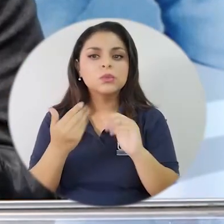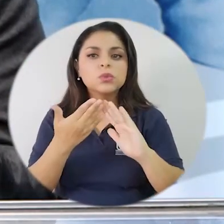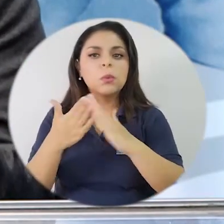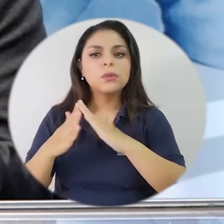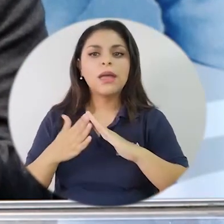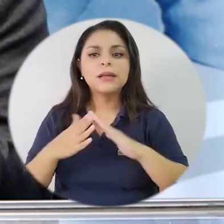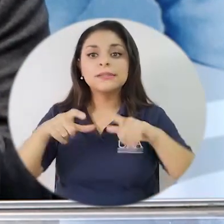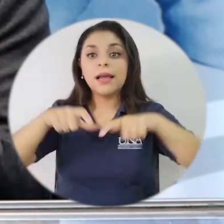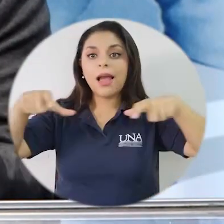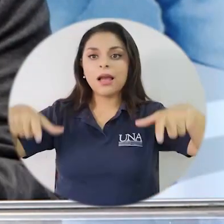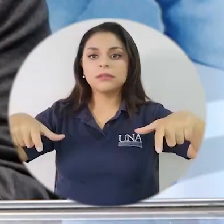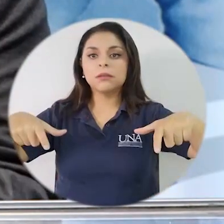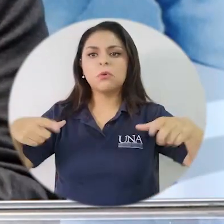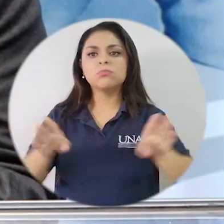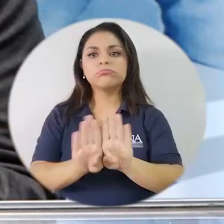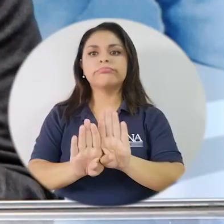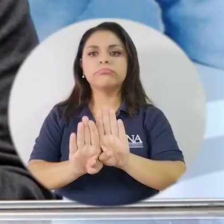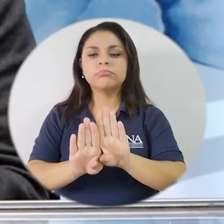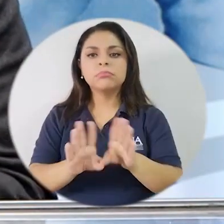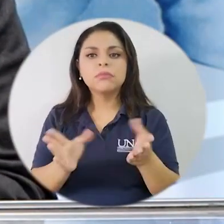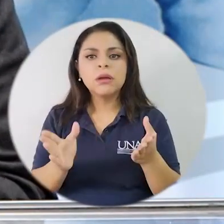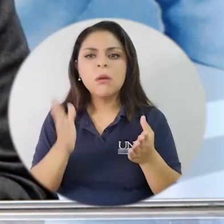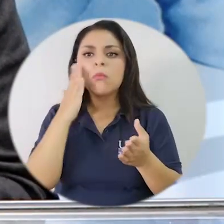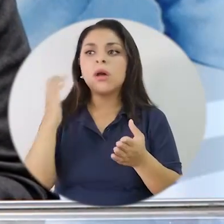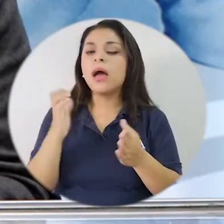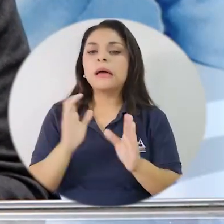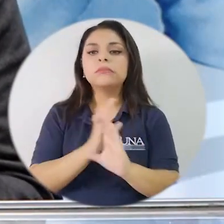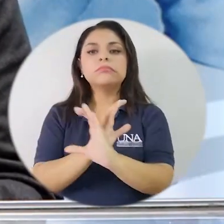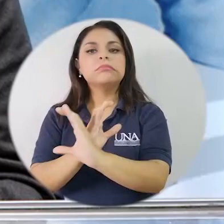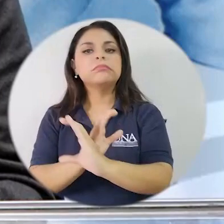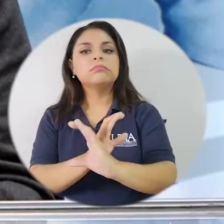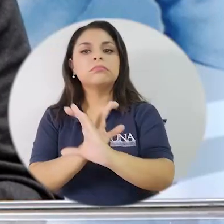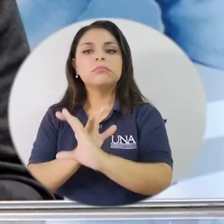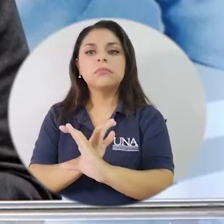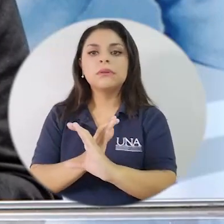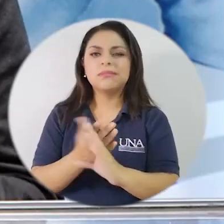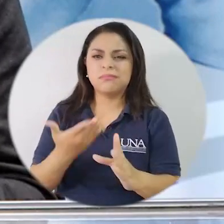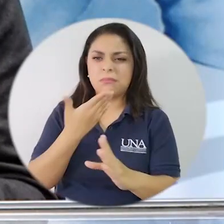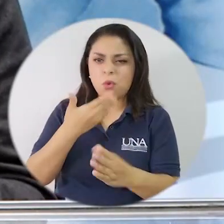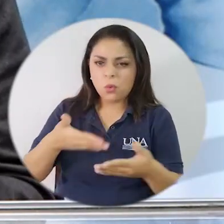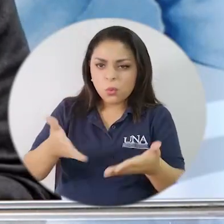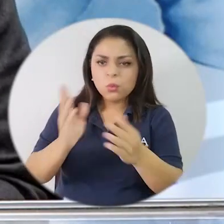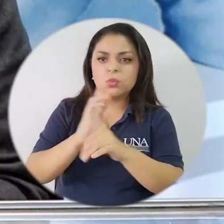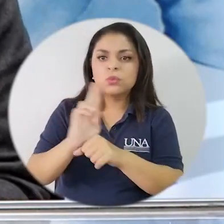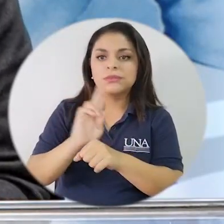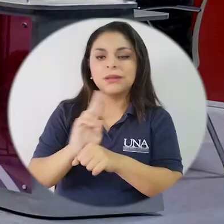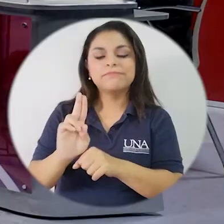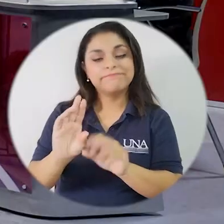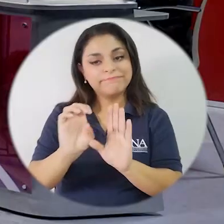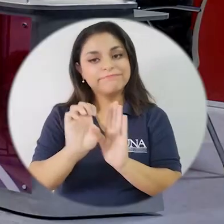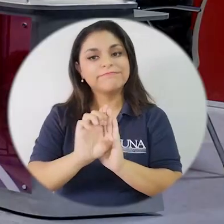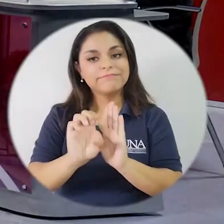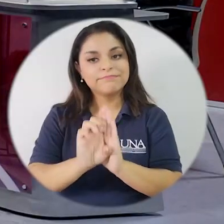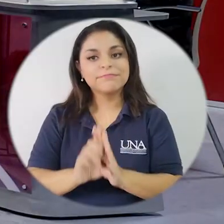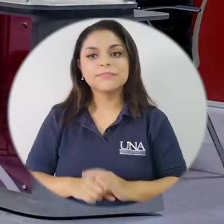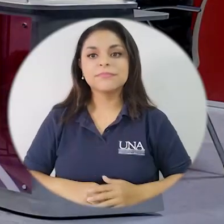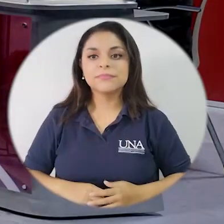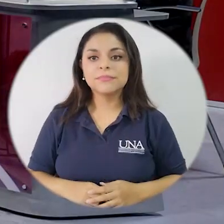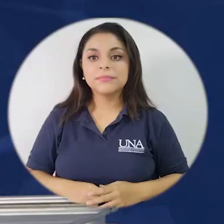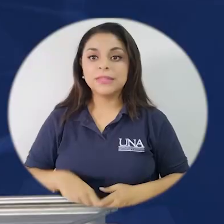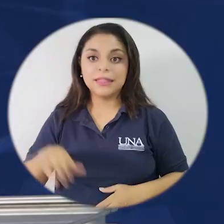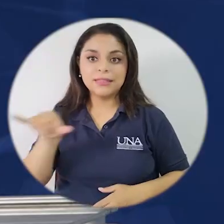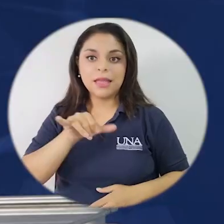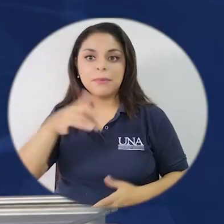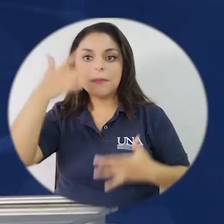cerrada? Sí. Porque es más importante que esté en buen estado que se esté usando, por ejemplo. Sí, y ahora con el tema de la